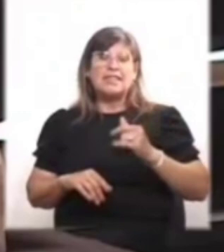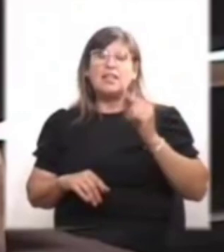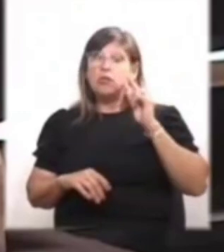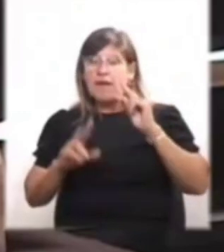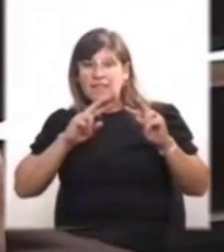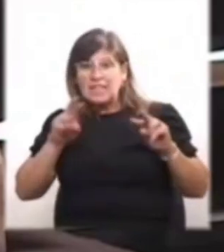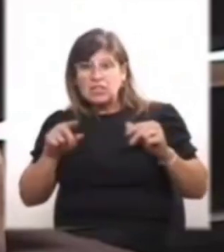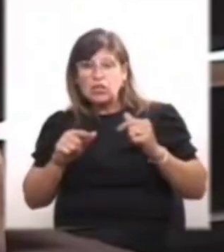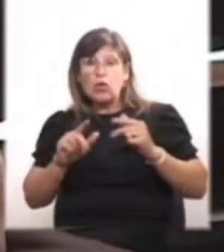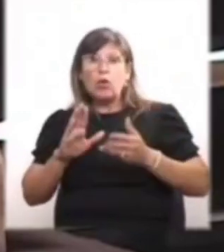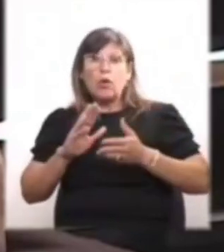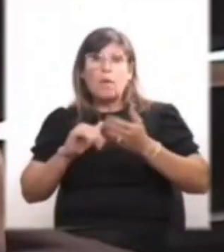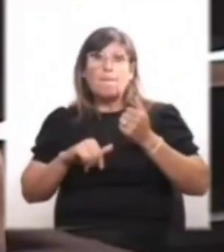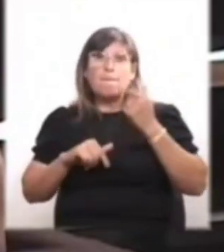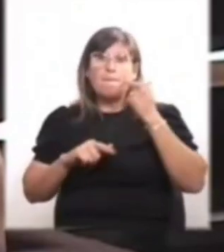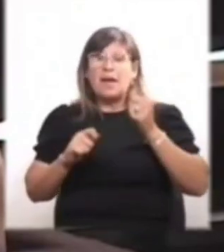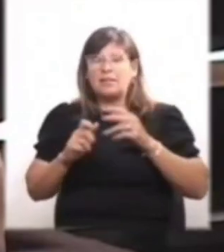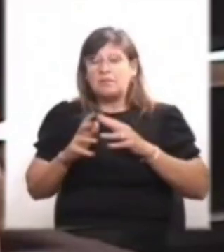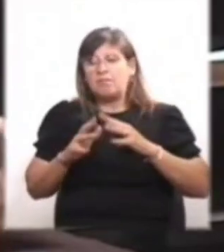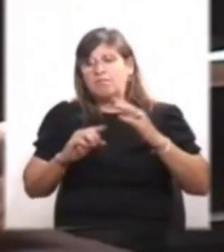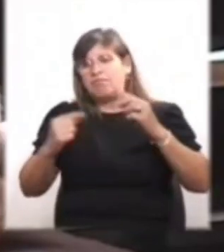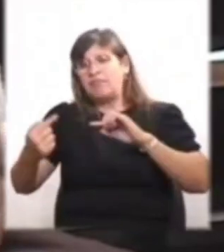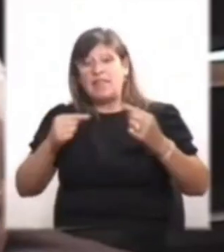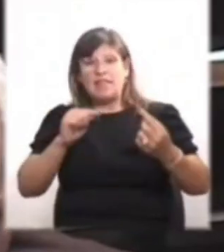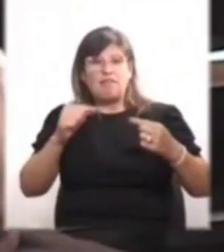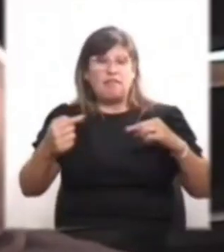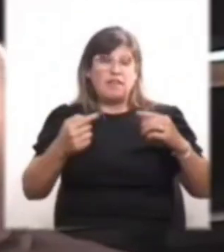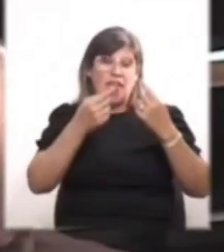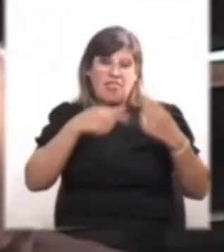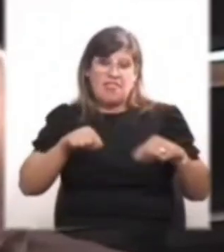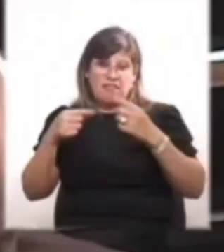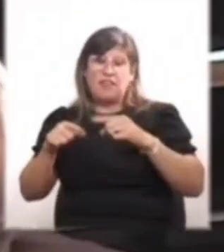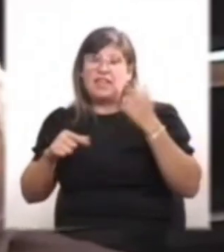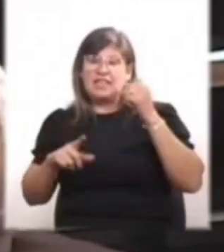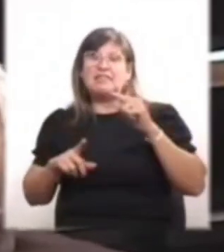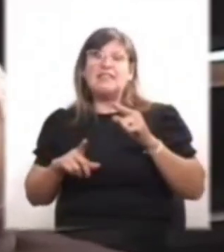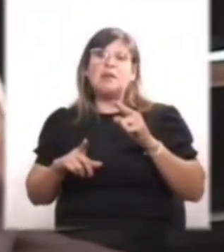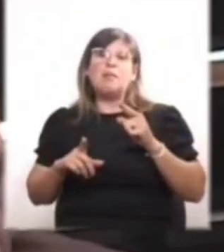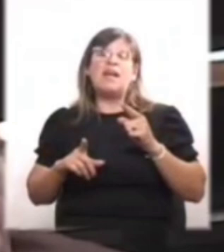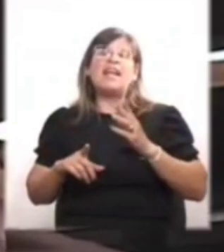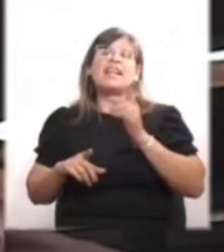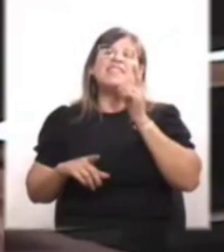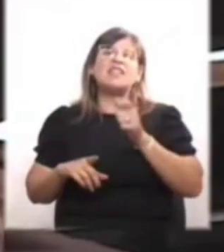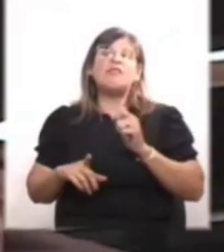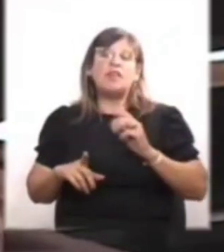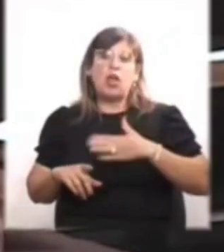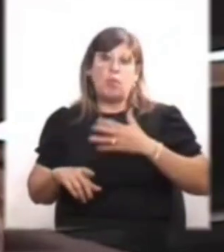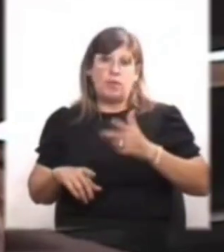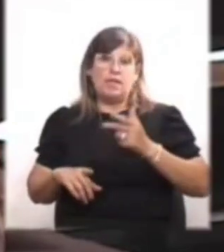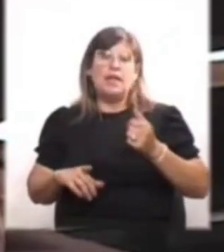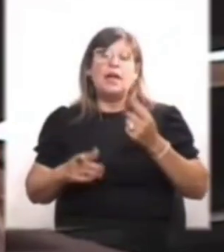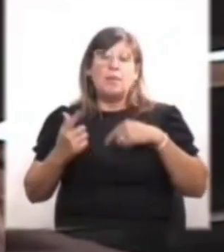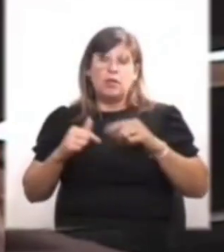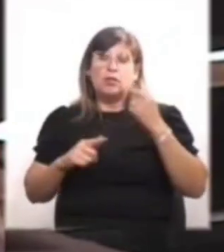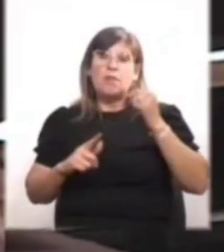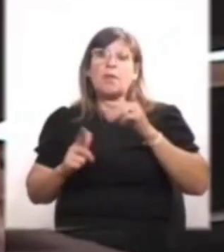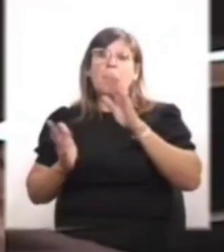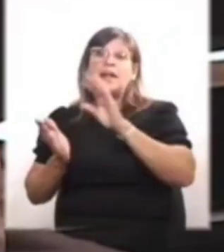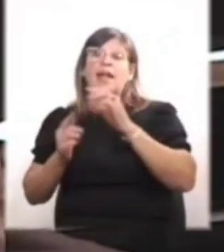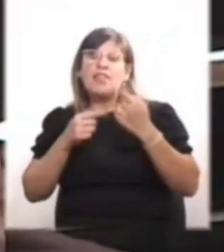visión mucho más multidimensional en cuanto a lo que significa para el ser humano, pero también para los